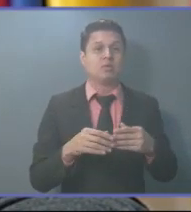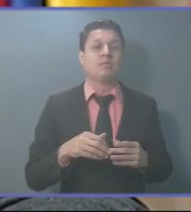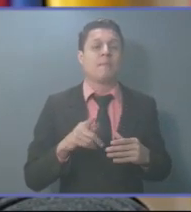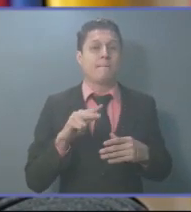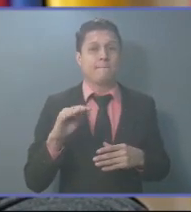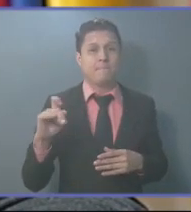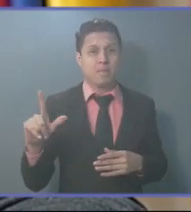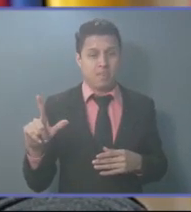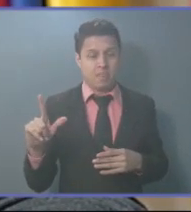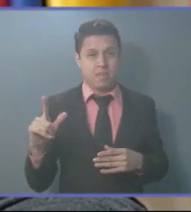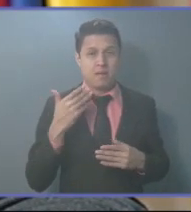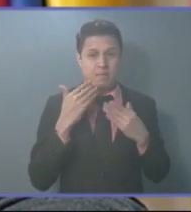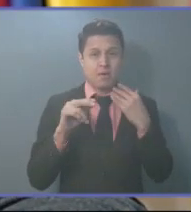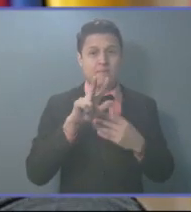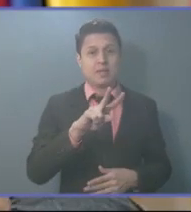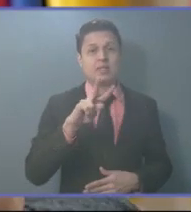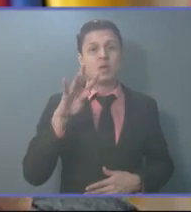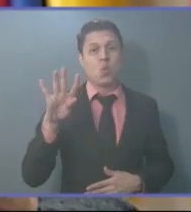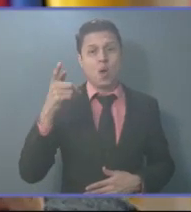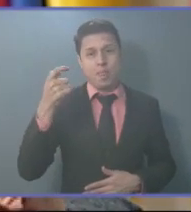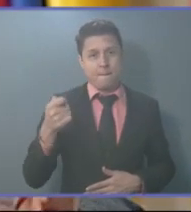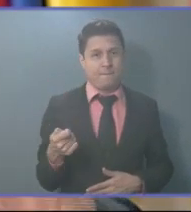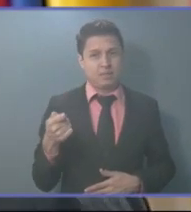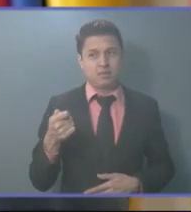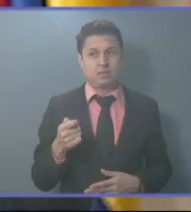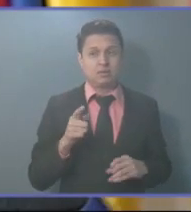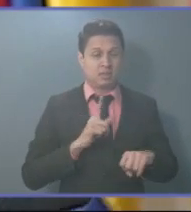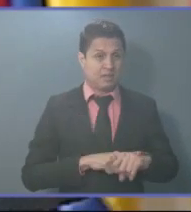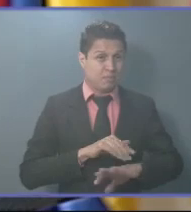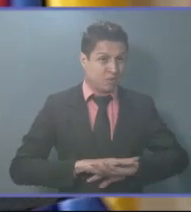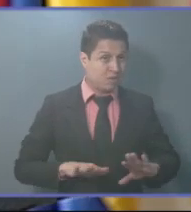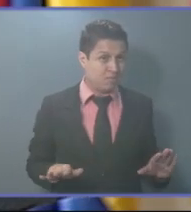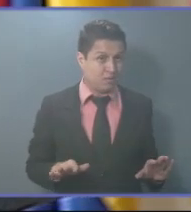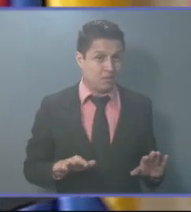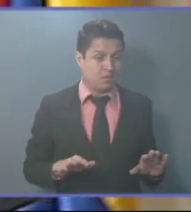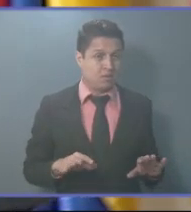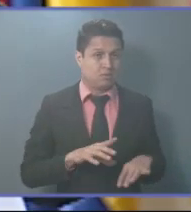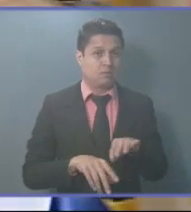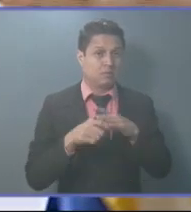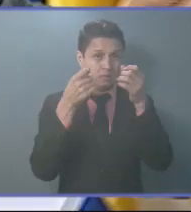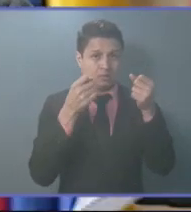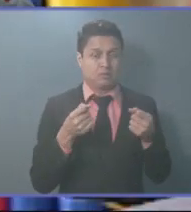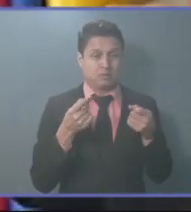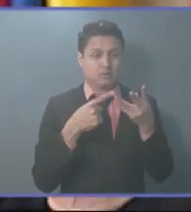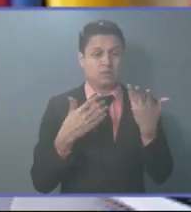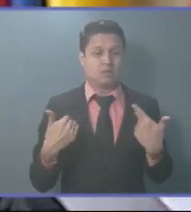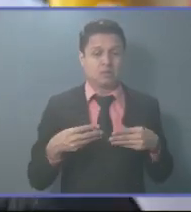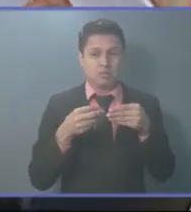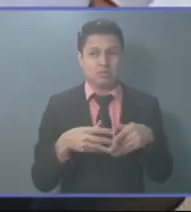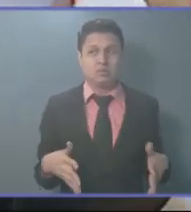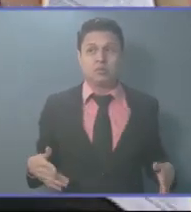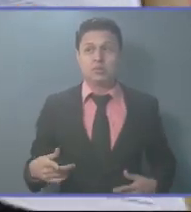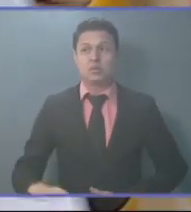es de 24 meses o la pre-producción de derechos